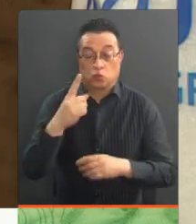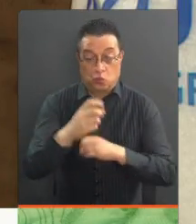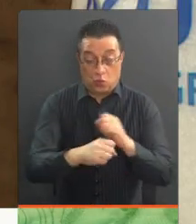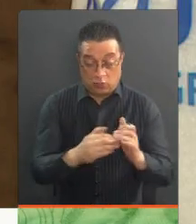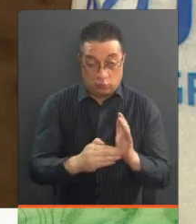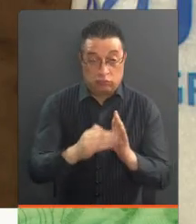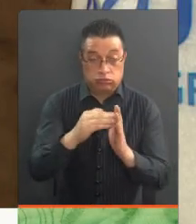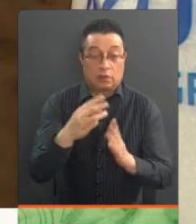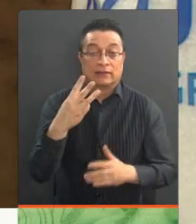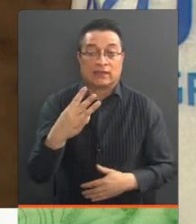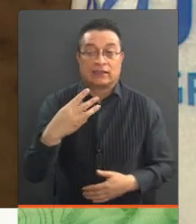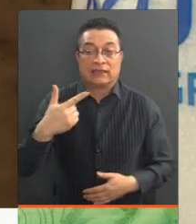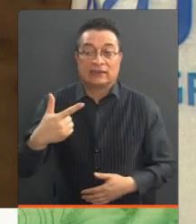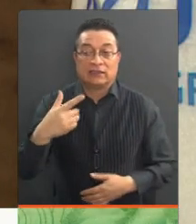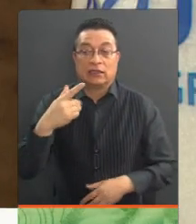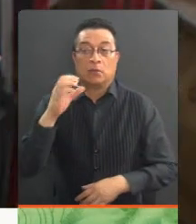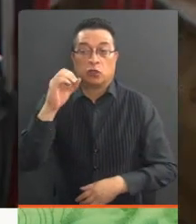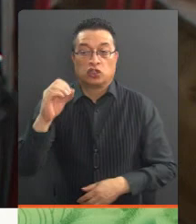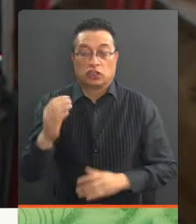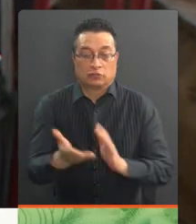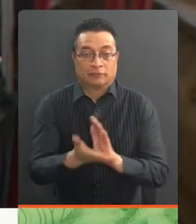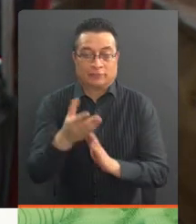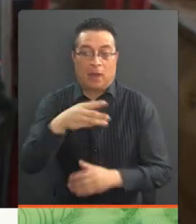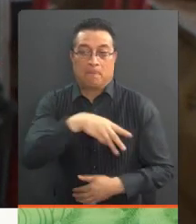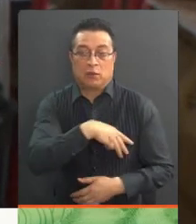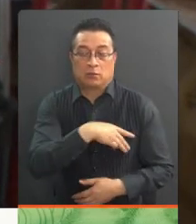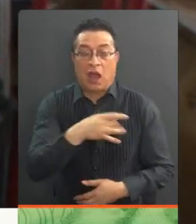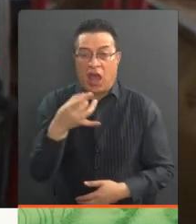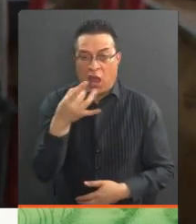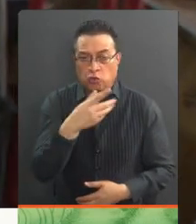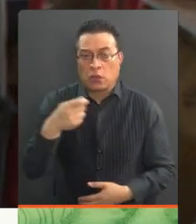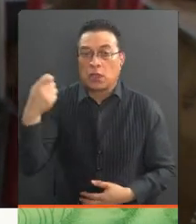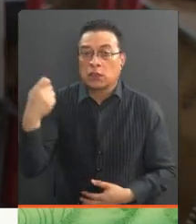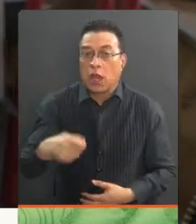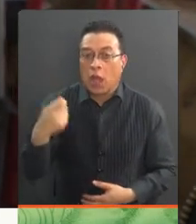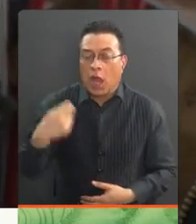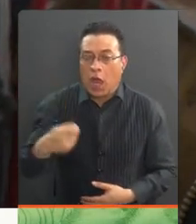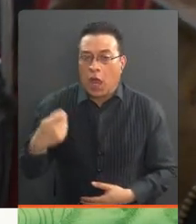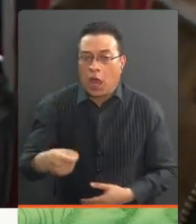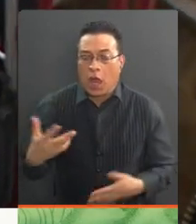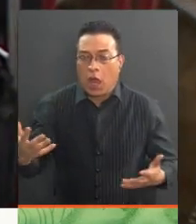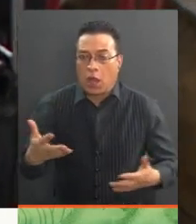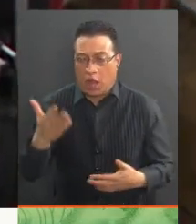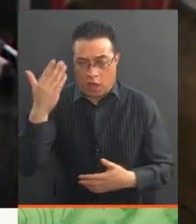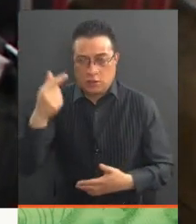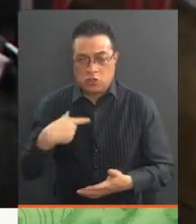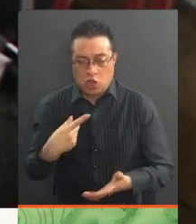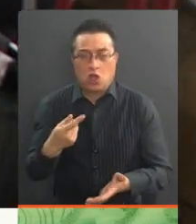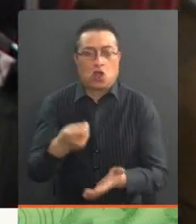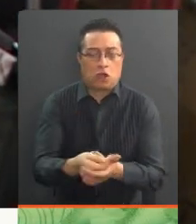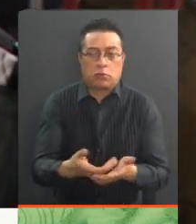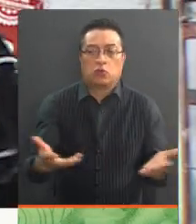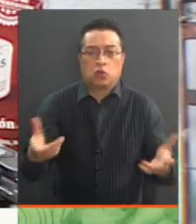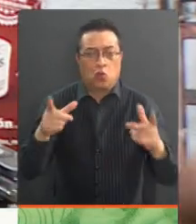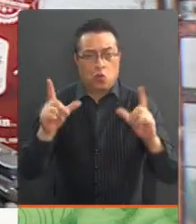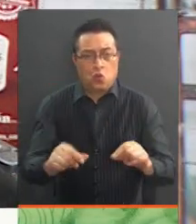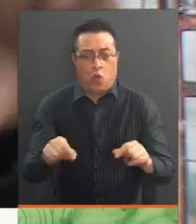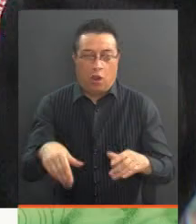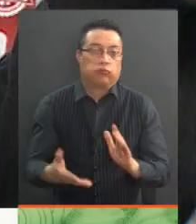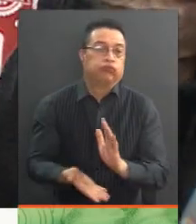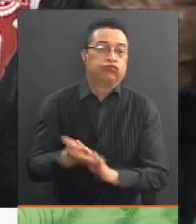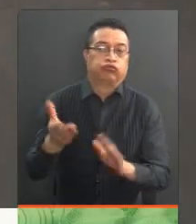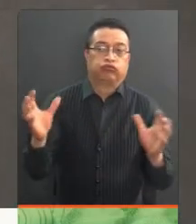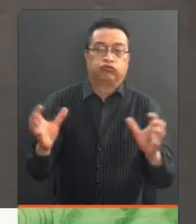un 37% en la región metropolitana. El azúcar está súper caro, caro, caro. Yo no lo compraba, pero ahora subió mucho. Es una cosa